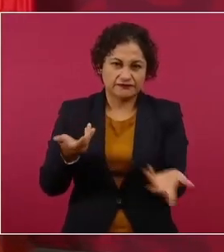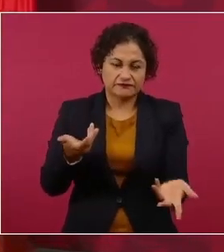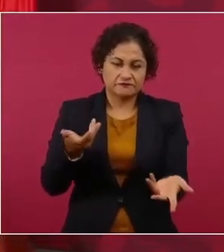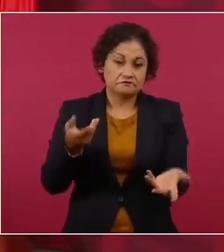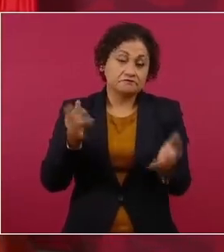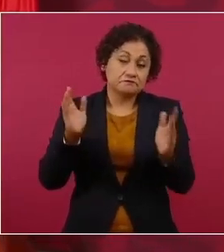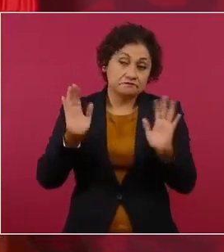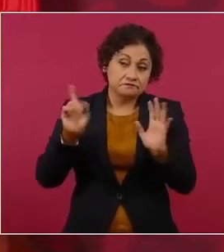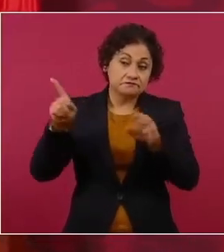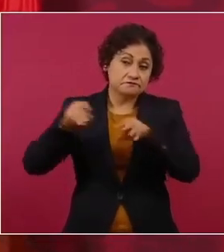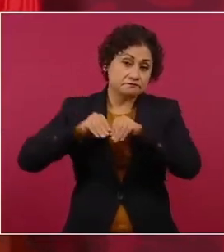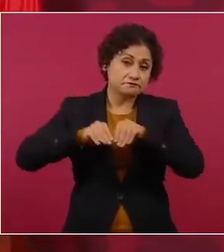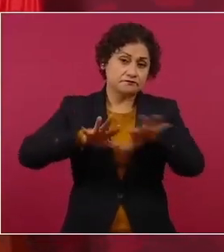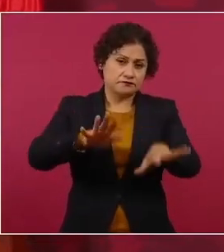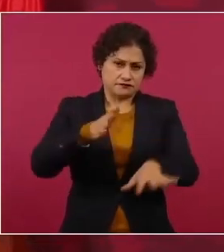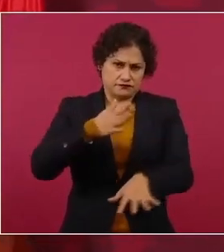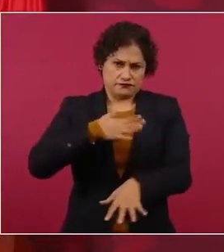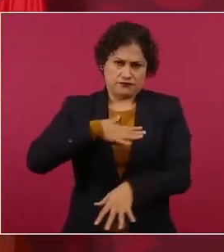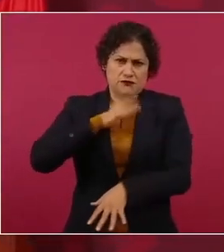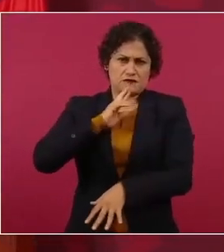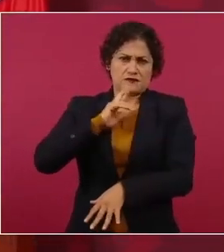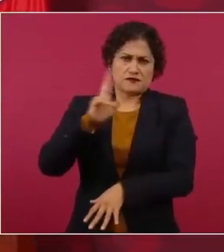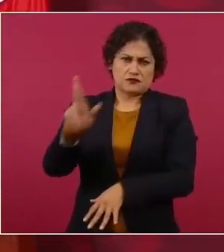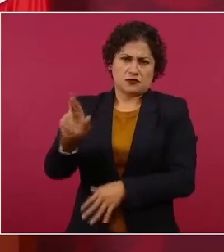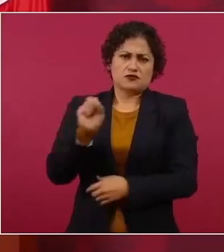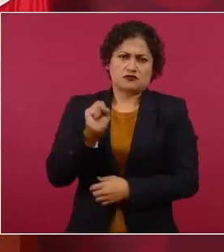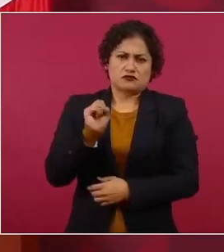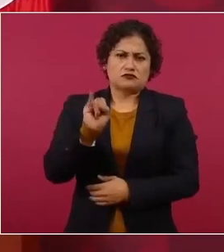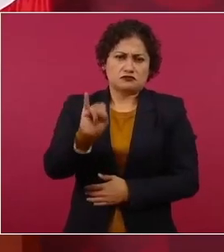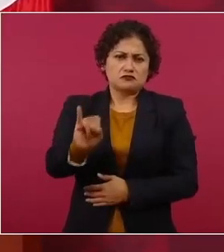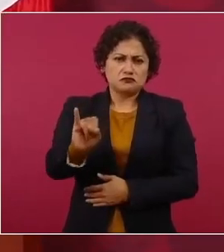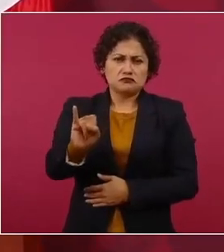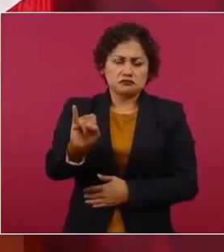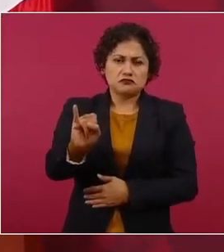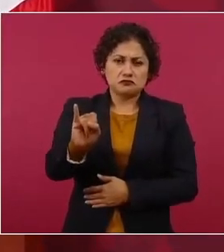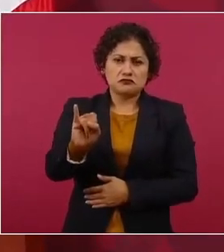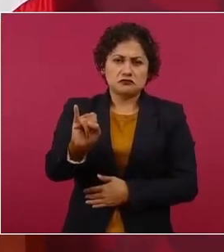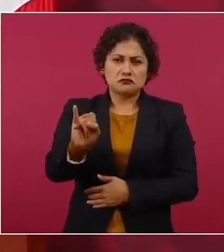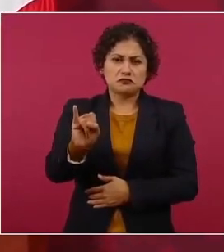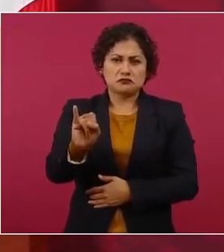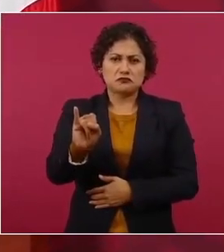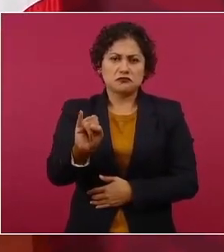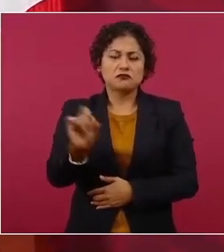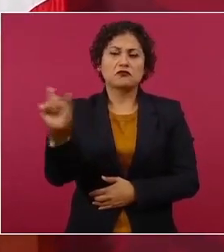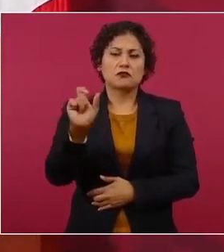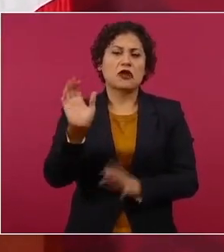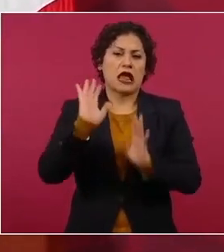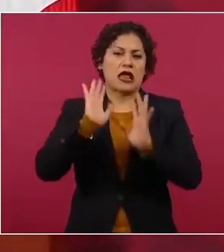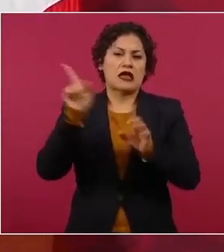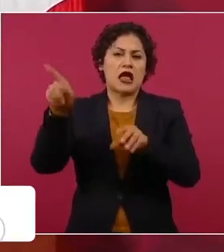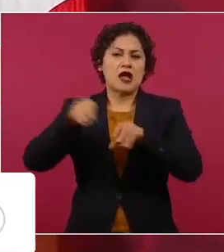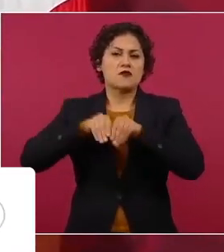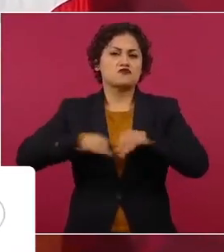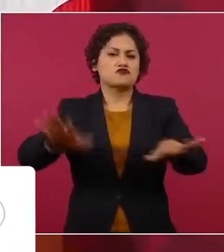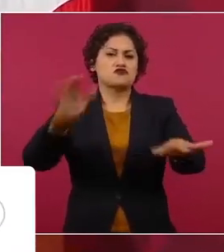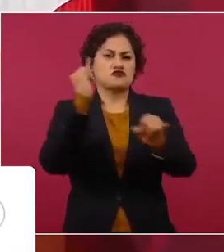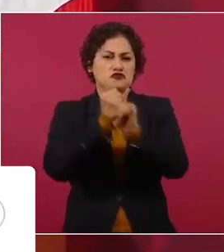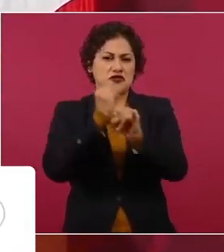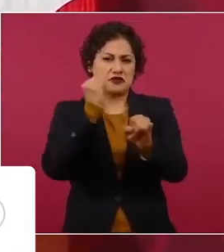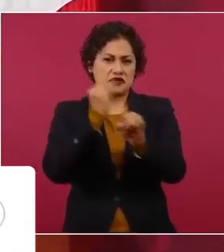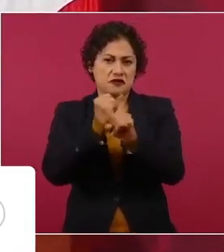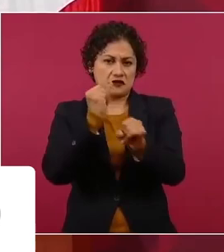claro que les contesté, ¿no? Y ya para entonces ya estaba el internet.